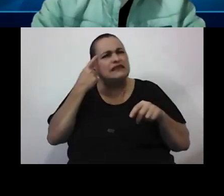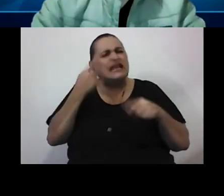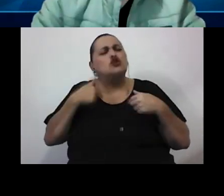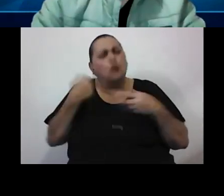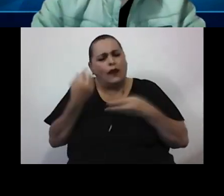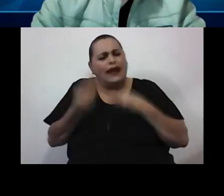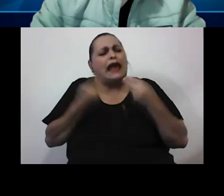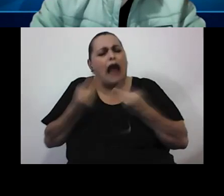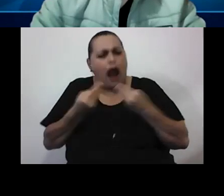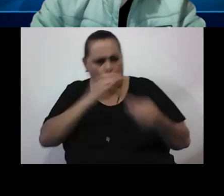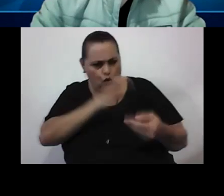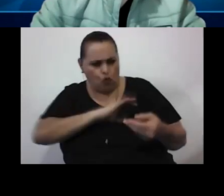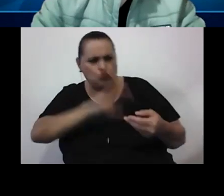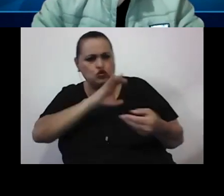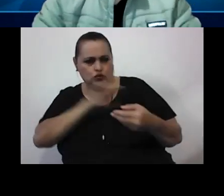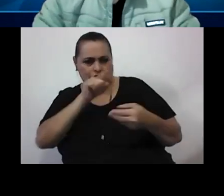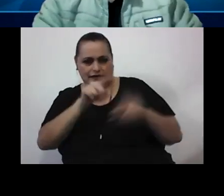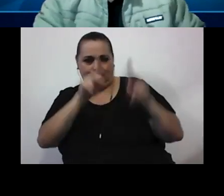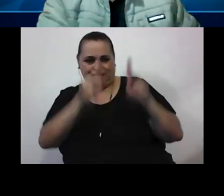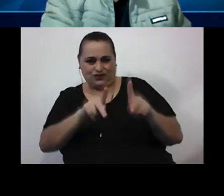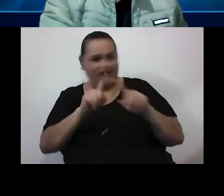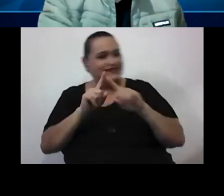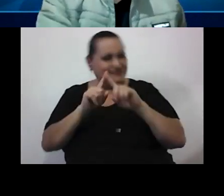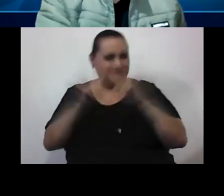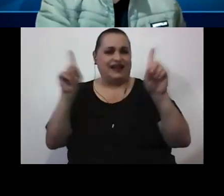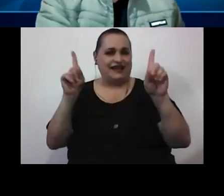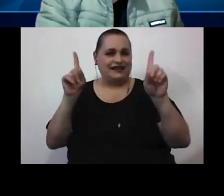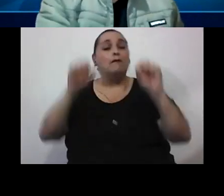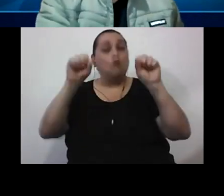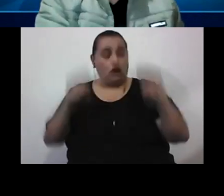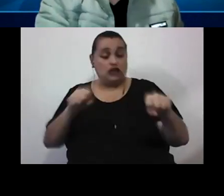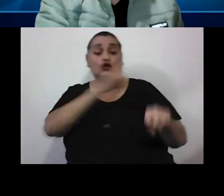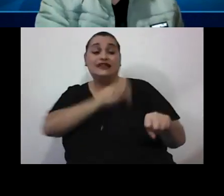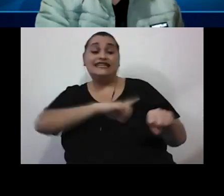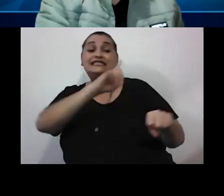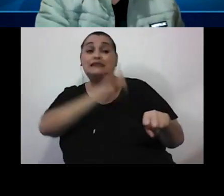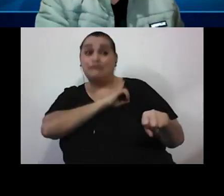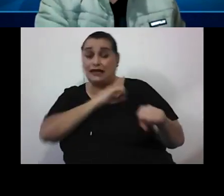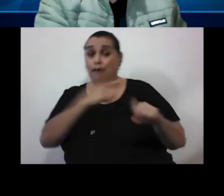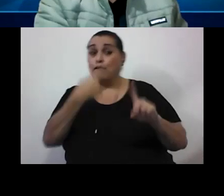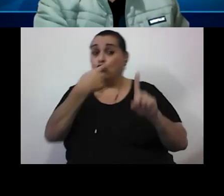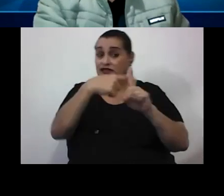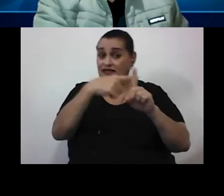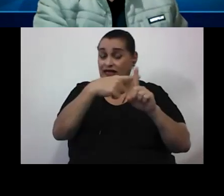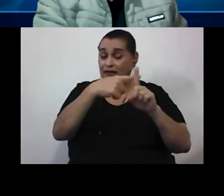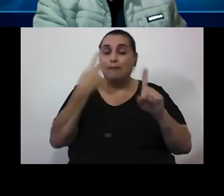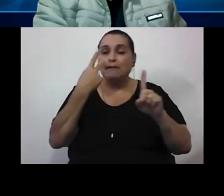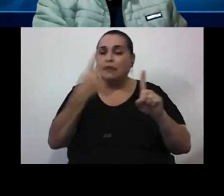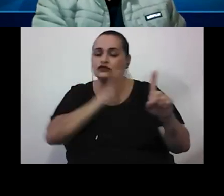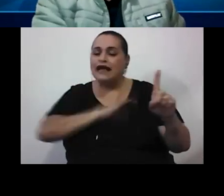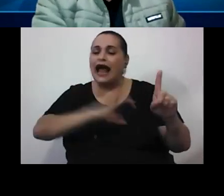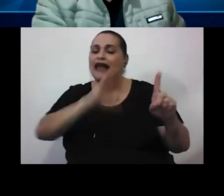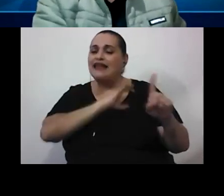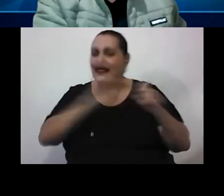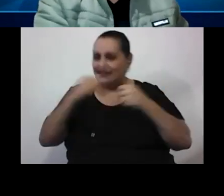esa persona. Es diferente. Por eso en disciplina positiva hablamos en calidad de desafío. Entonces